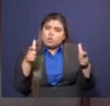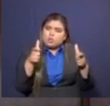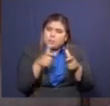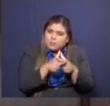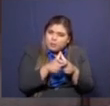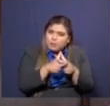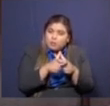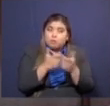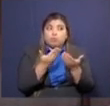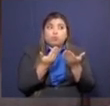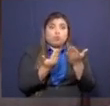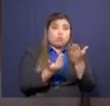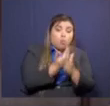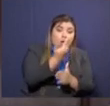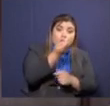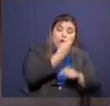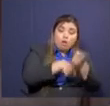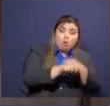nuevos